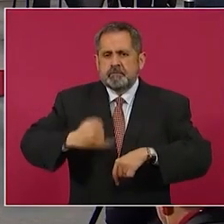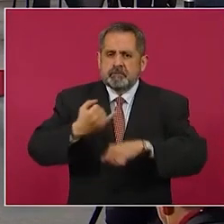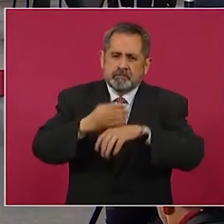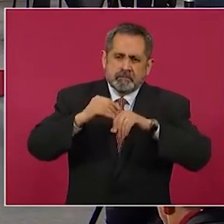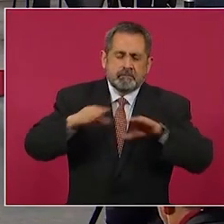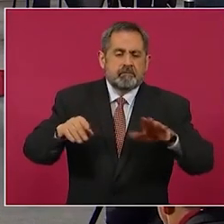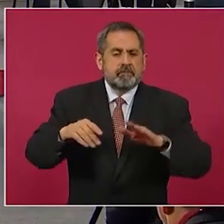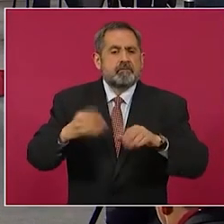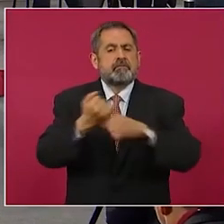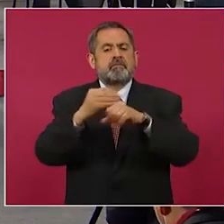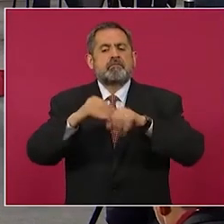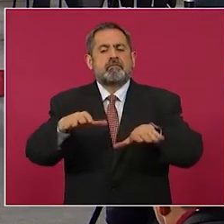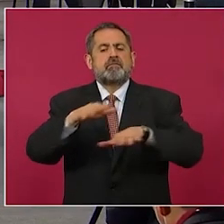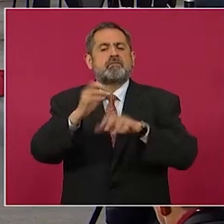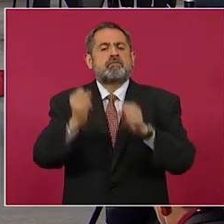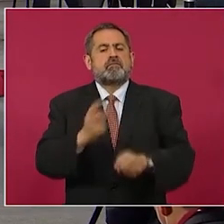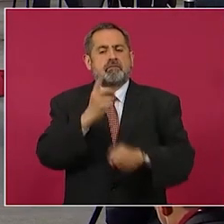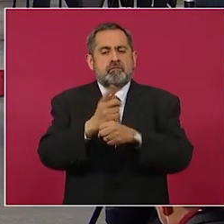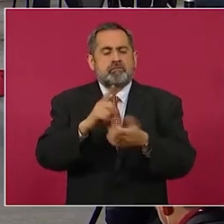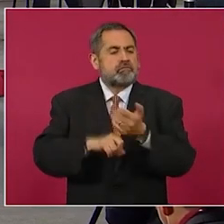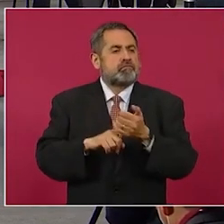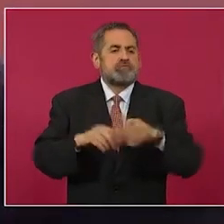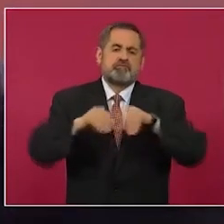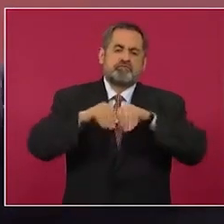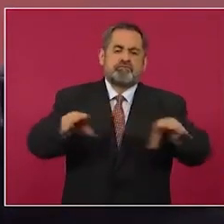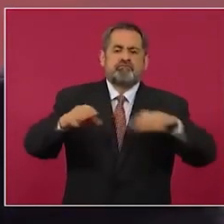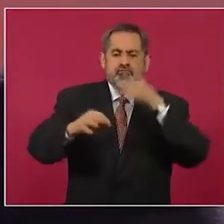en el informe de seguridad